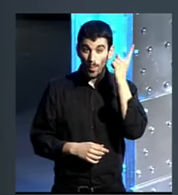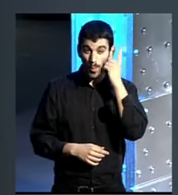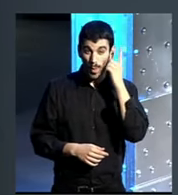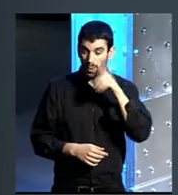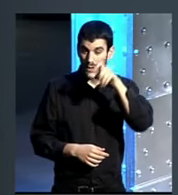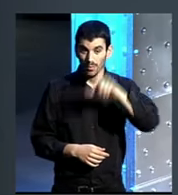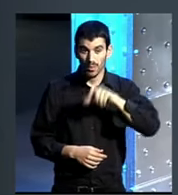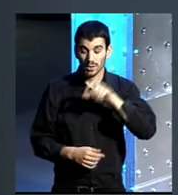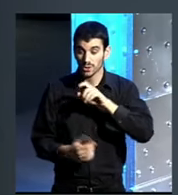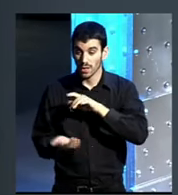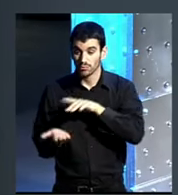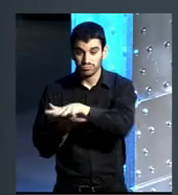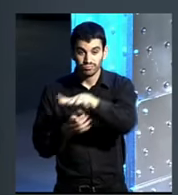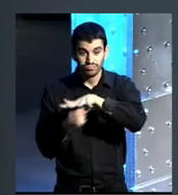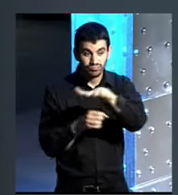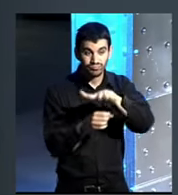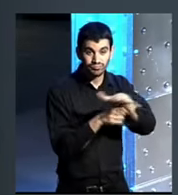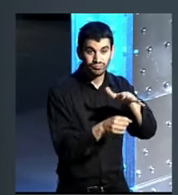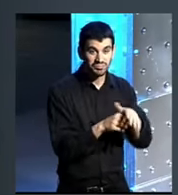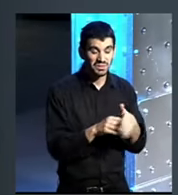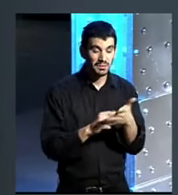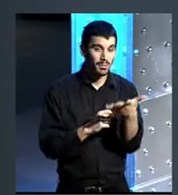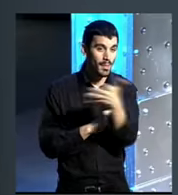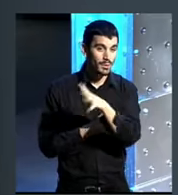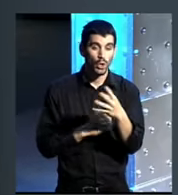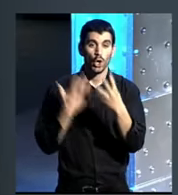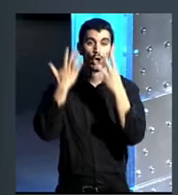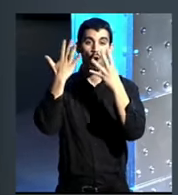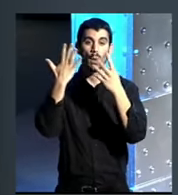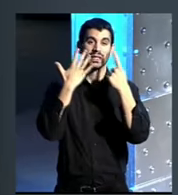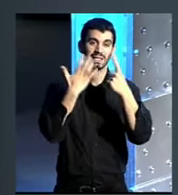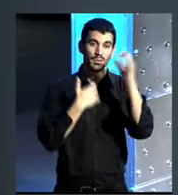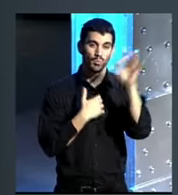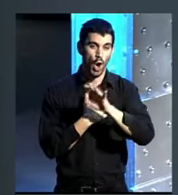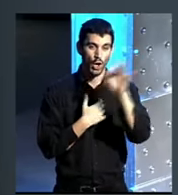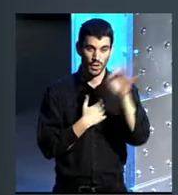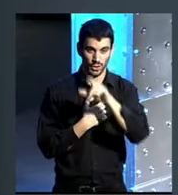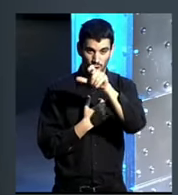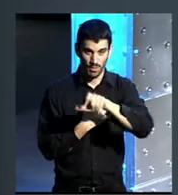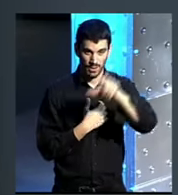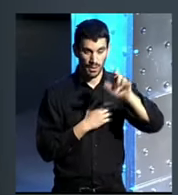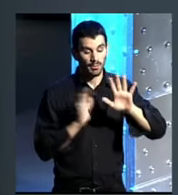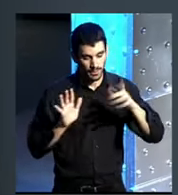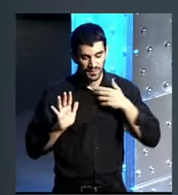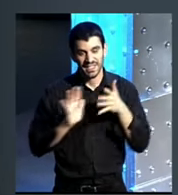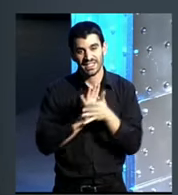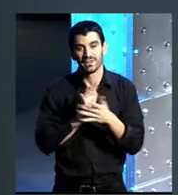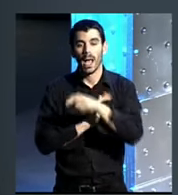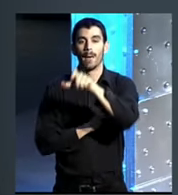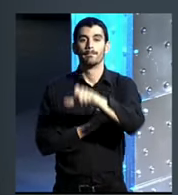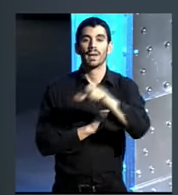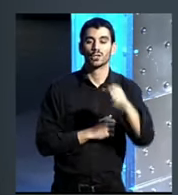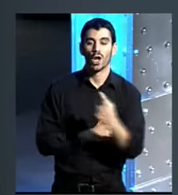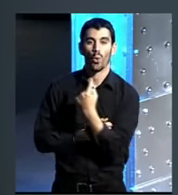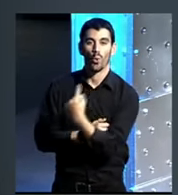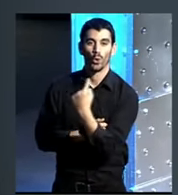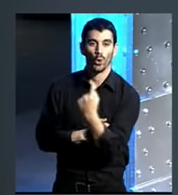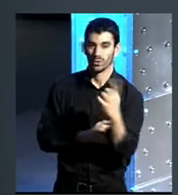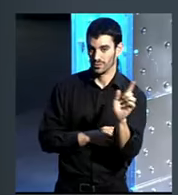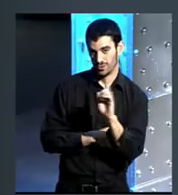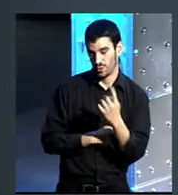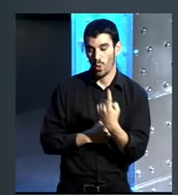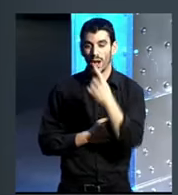un 96% a nivel mundial. Esto no significa que todos los habitantes tengan teléfonos, hay algunos que tienen más de una